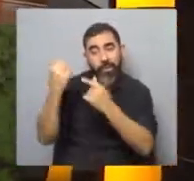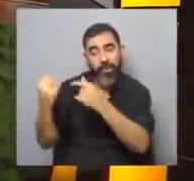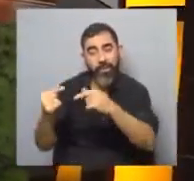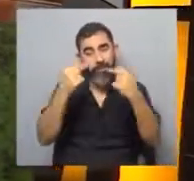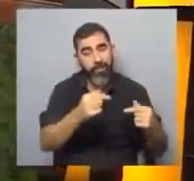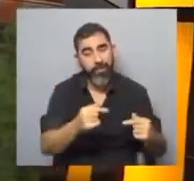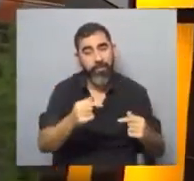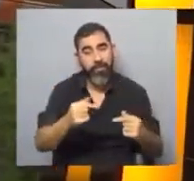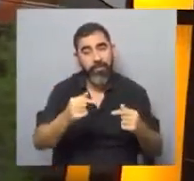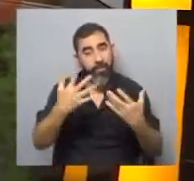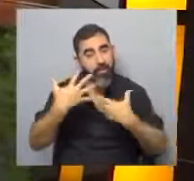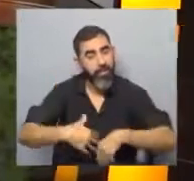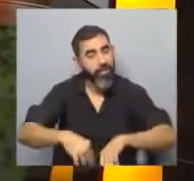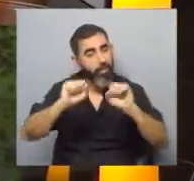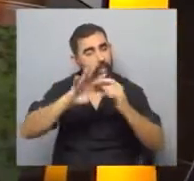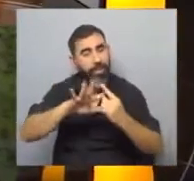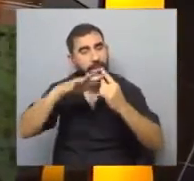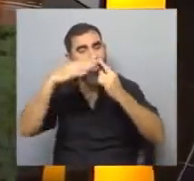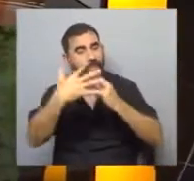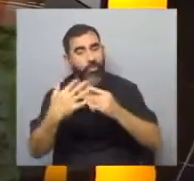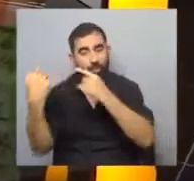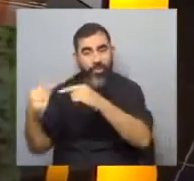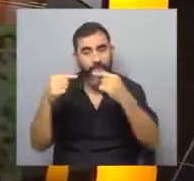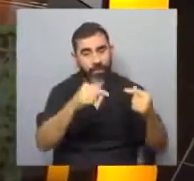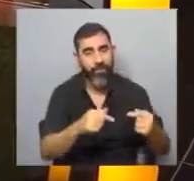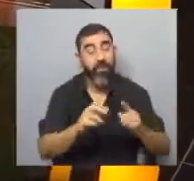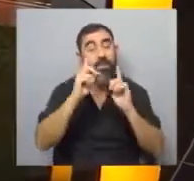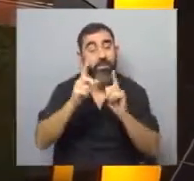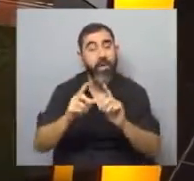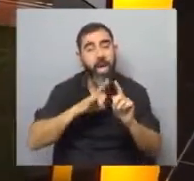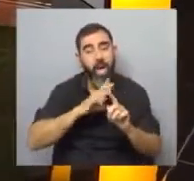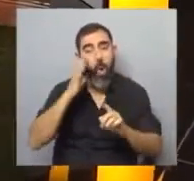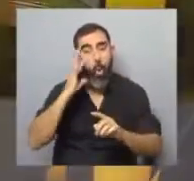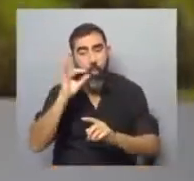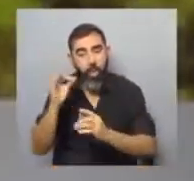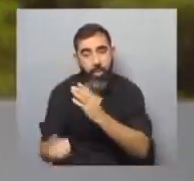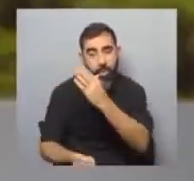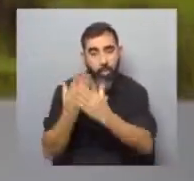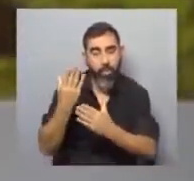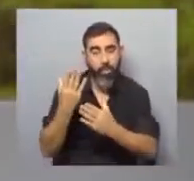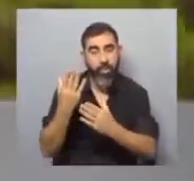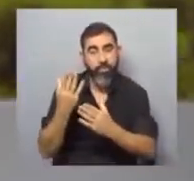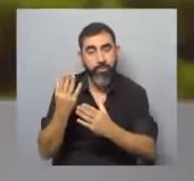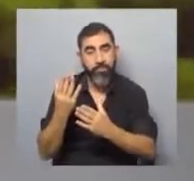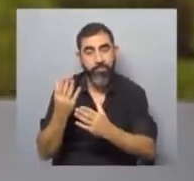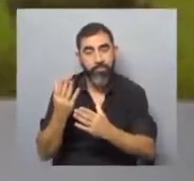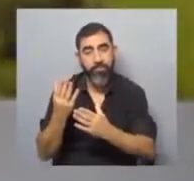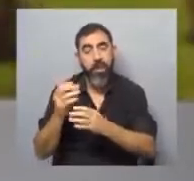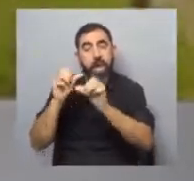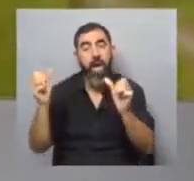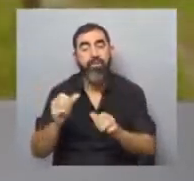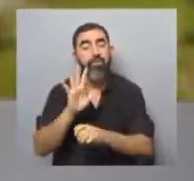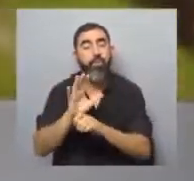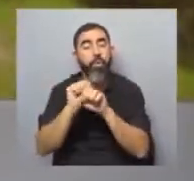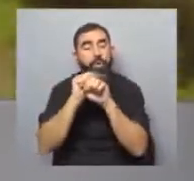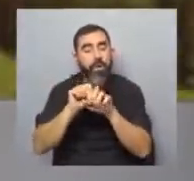distinto, hace que se redescubra todo el entorno. Totalmente, y aparte genera otras oportunidades, que nosotros le llamamos esto de hacer redes,